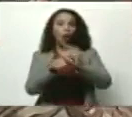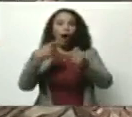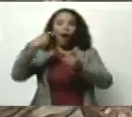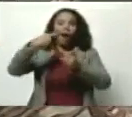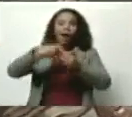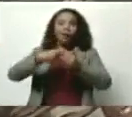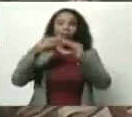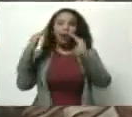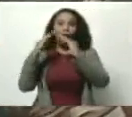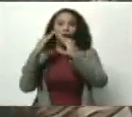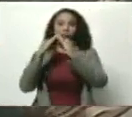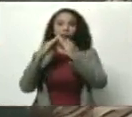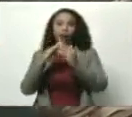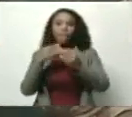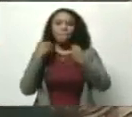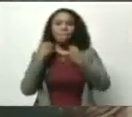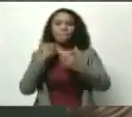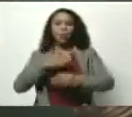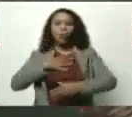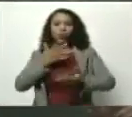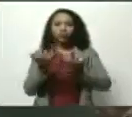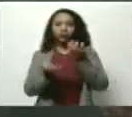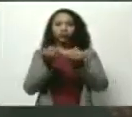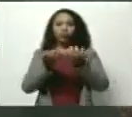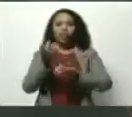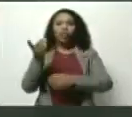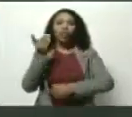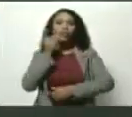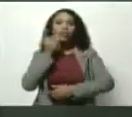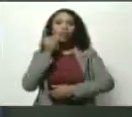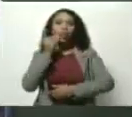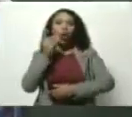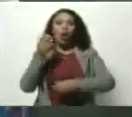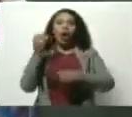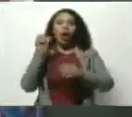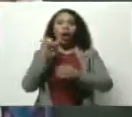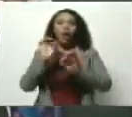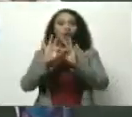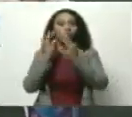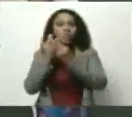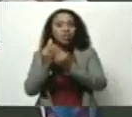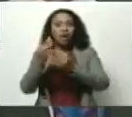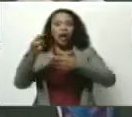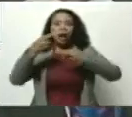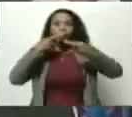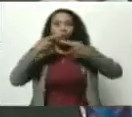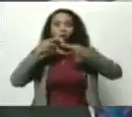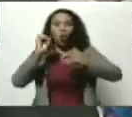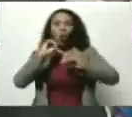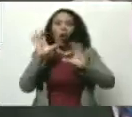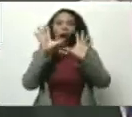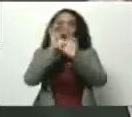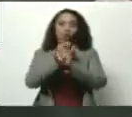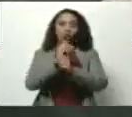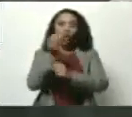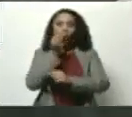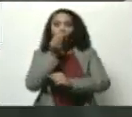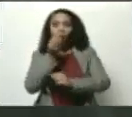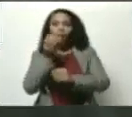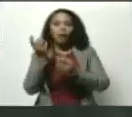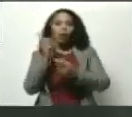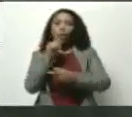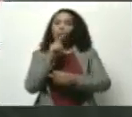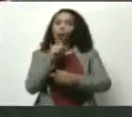doméstico para poder cocinar el desayuno para sus familias el almuerzo o la cena no tienen nueva